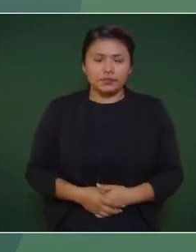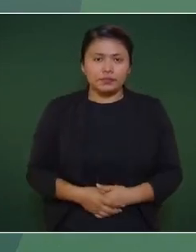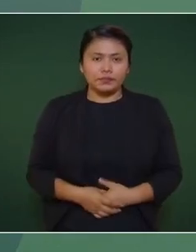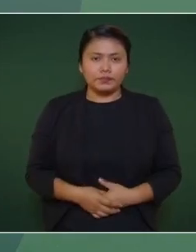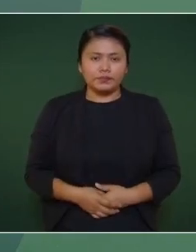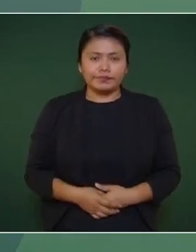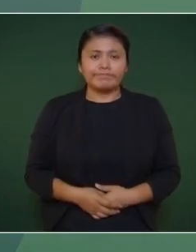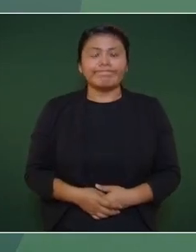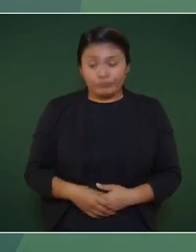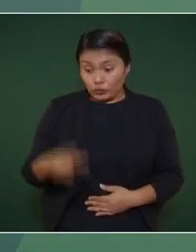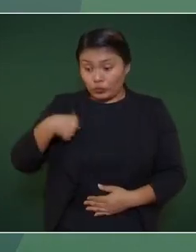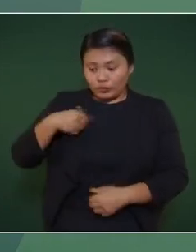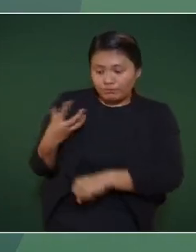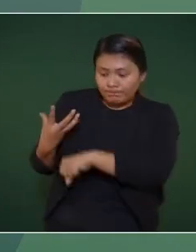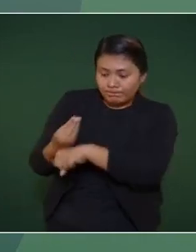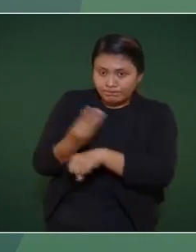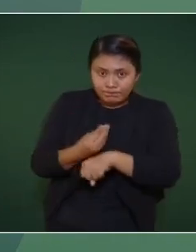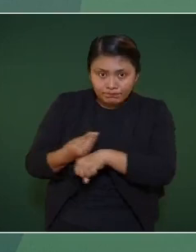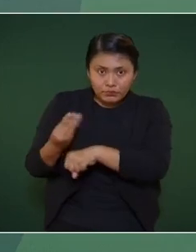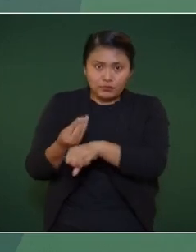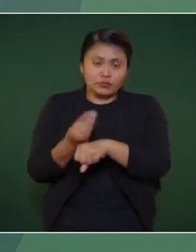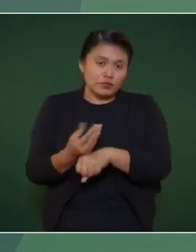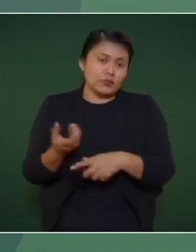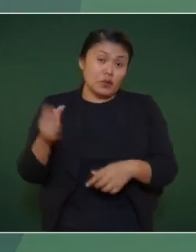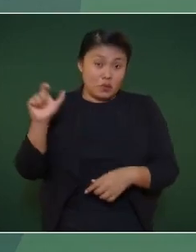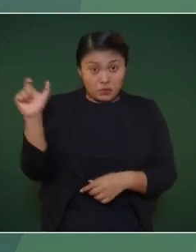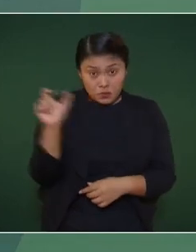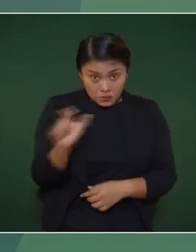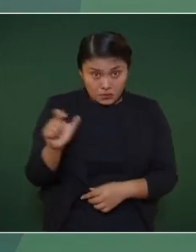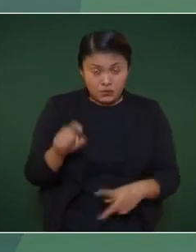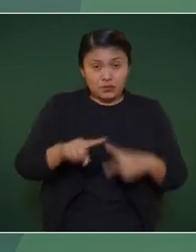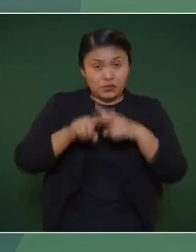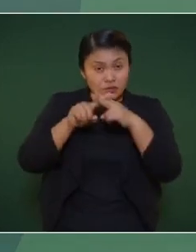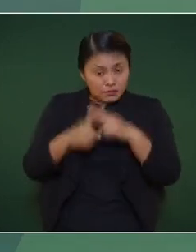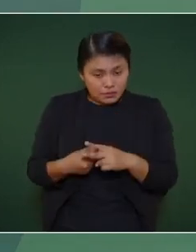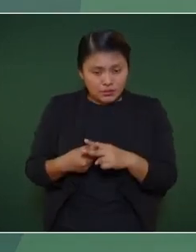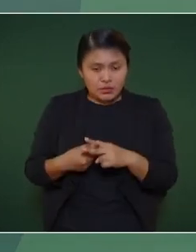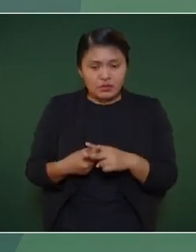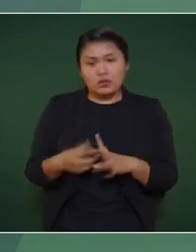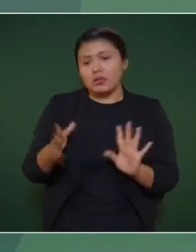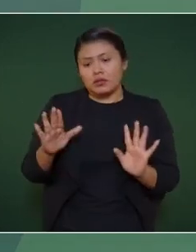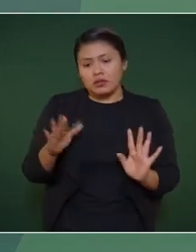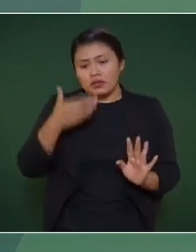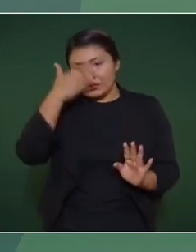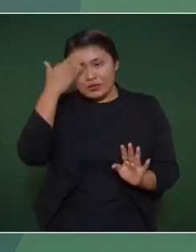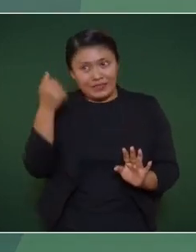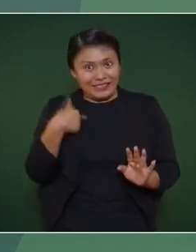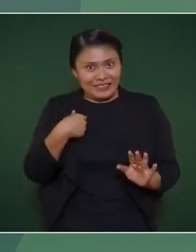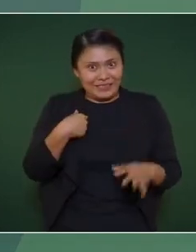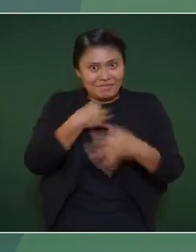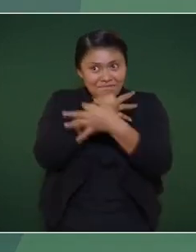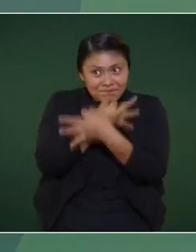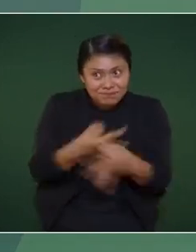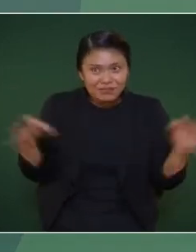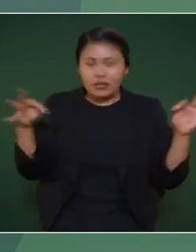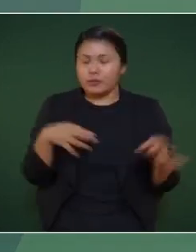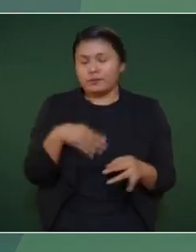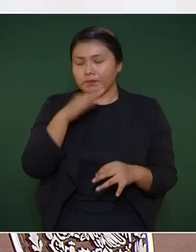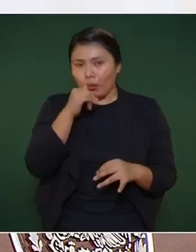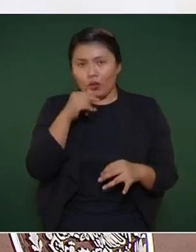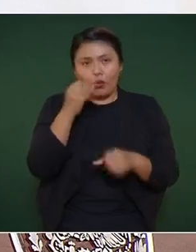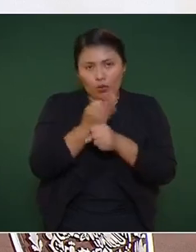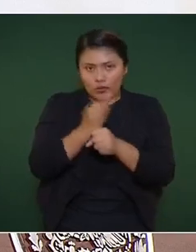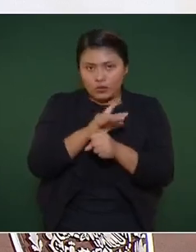la rehabilitación, pues cuando inicie, no sé si lo puede anunciar tanto, pero cuando inicie vamos a